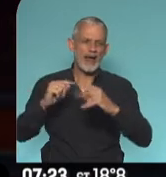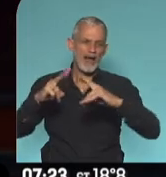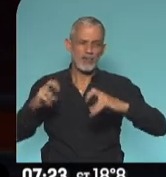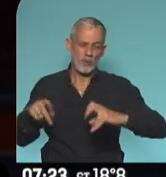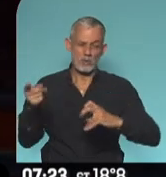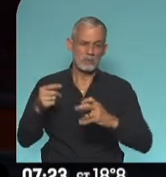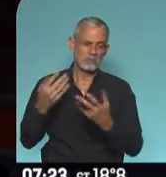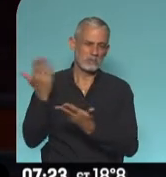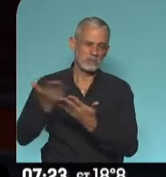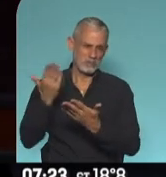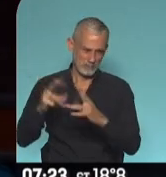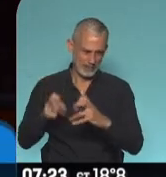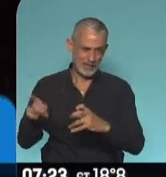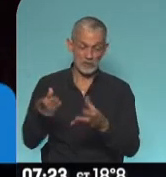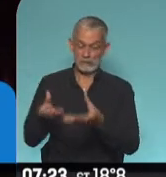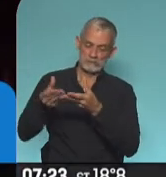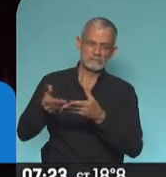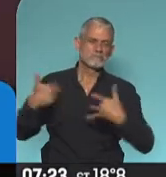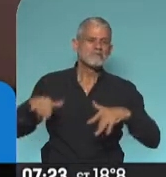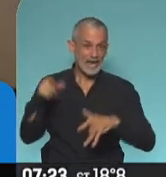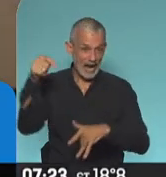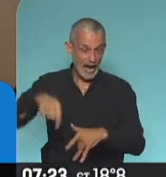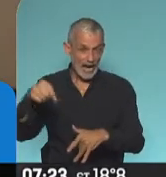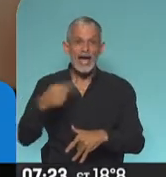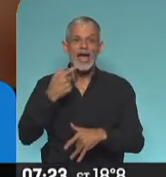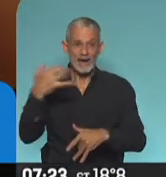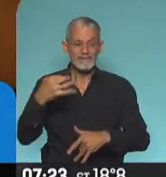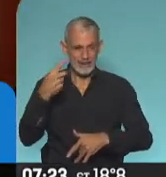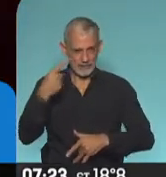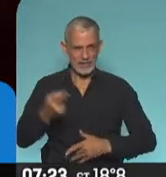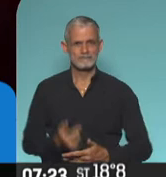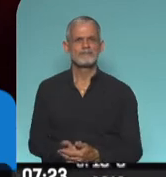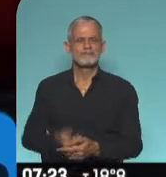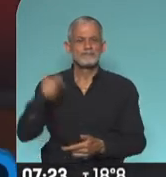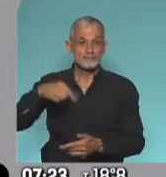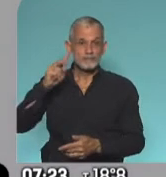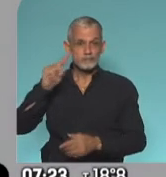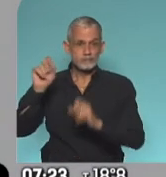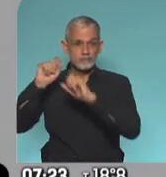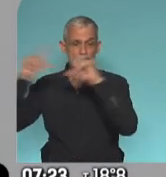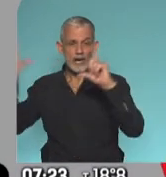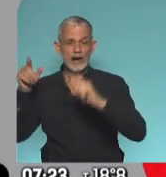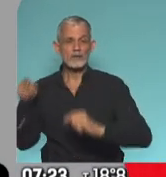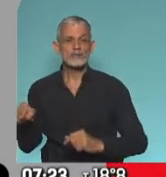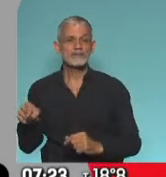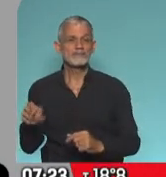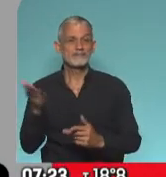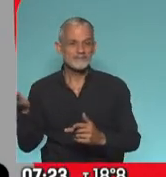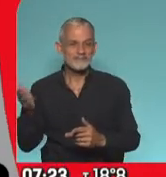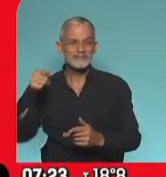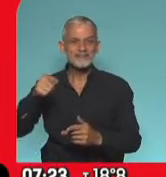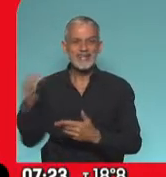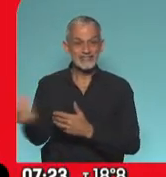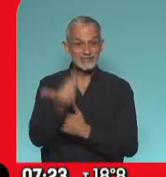enunciación genérica que esta vez es verdad mira esto que vas a ver es parte de lo que se secuestro